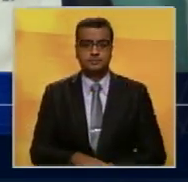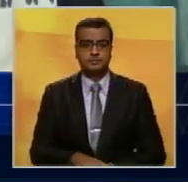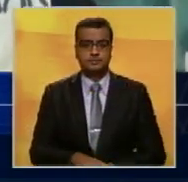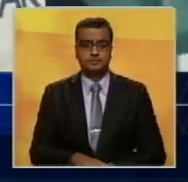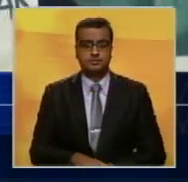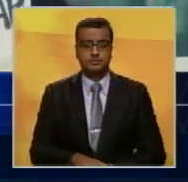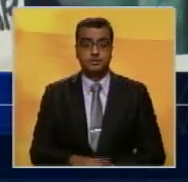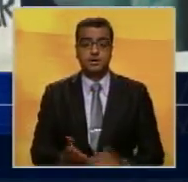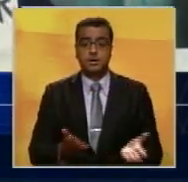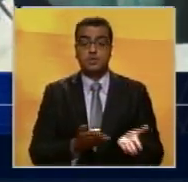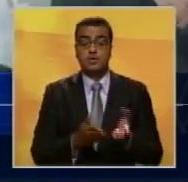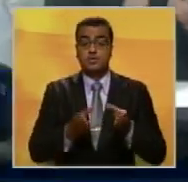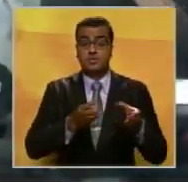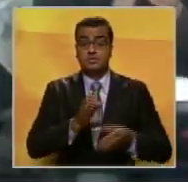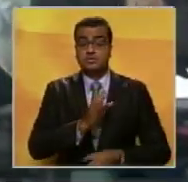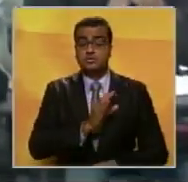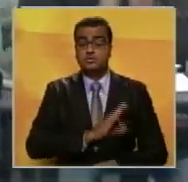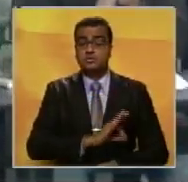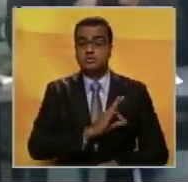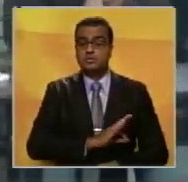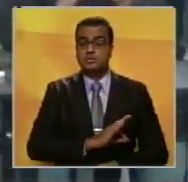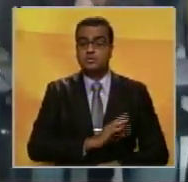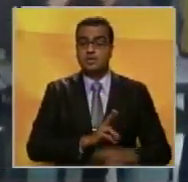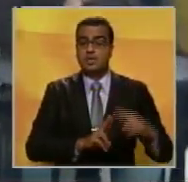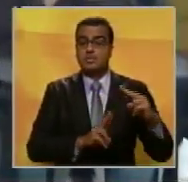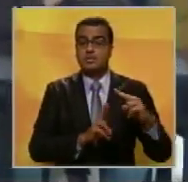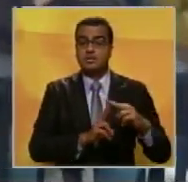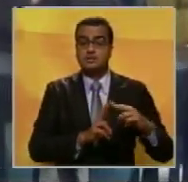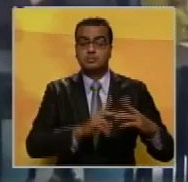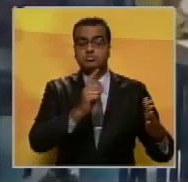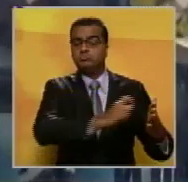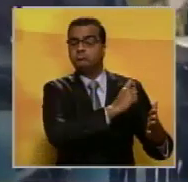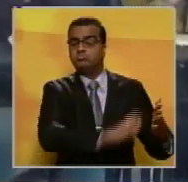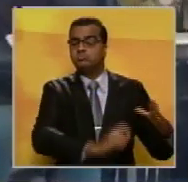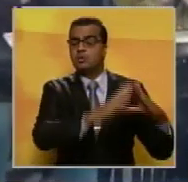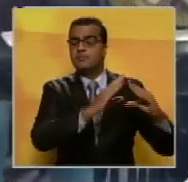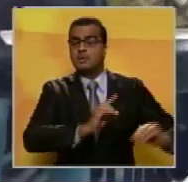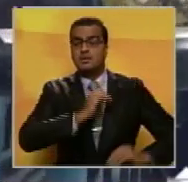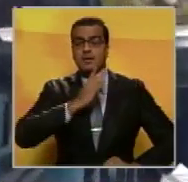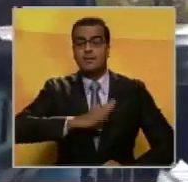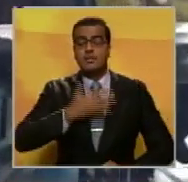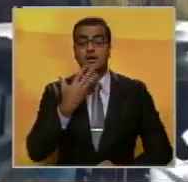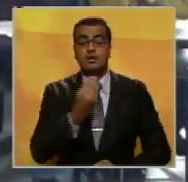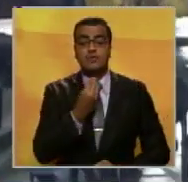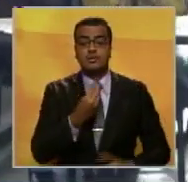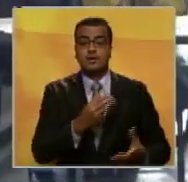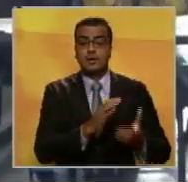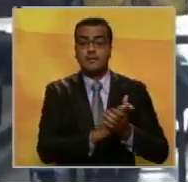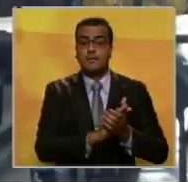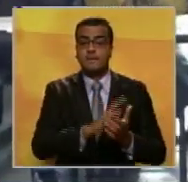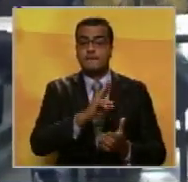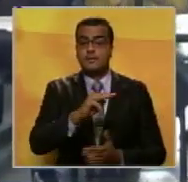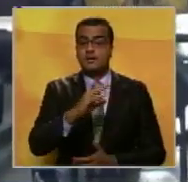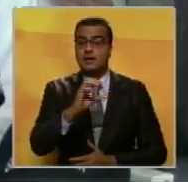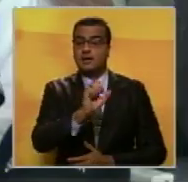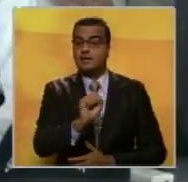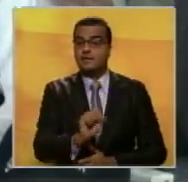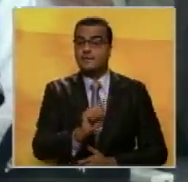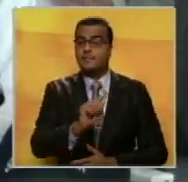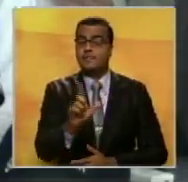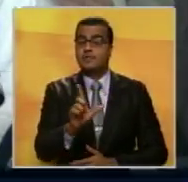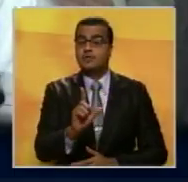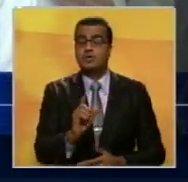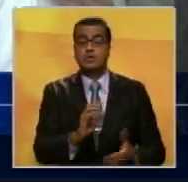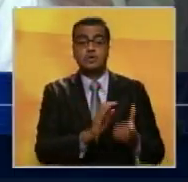parte, la Escuela de Comunicación de la ULA Táchira condenó categóricamente el asesinato del joven colega Miguel Castillo. Pues